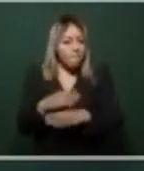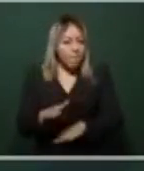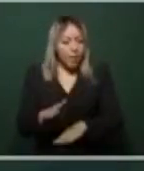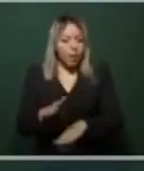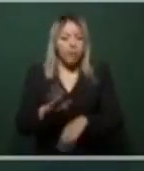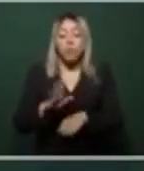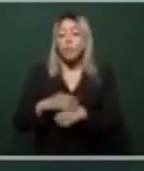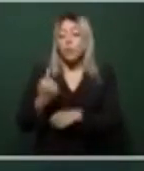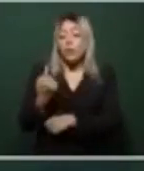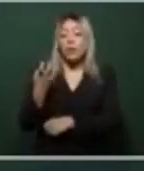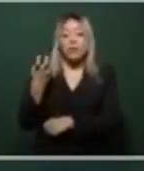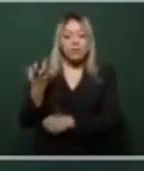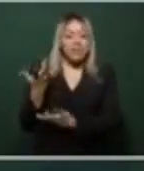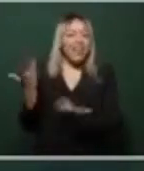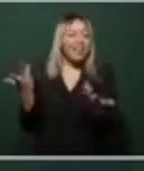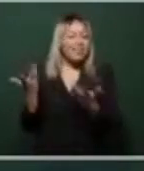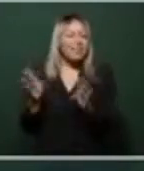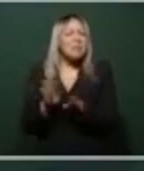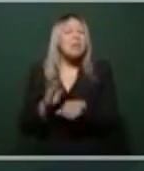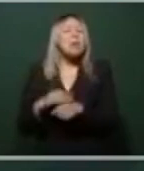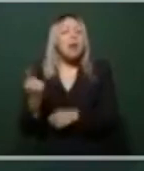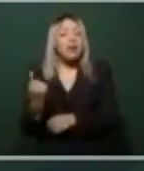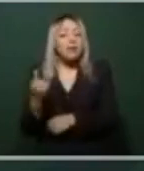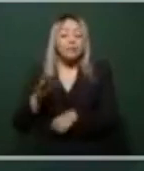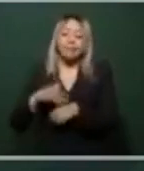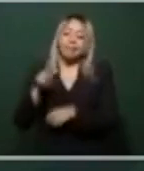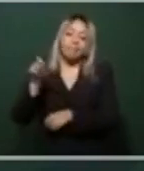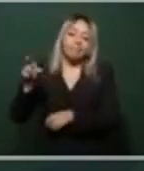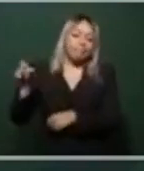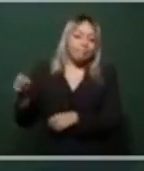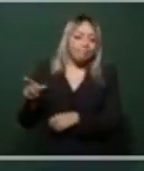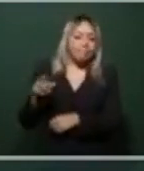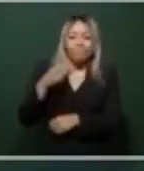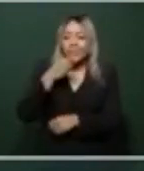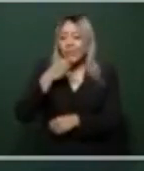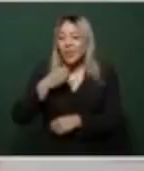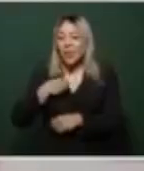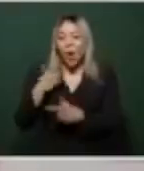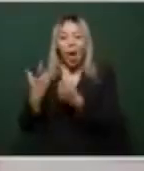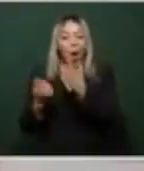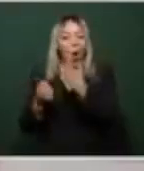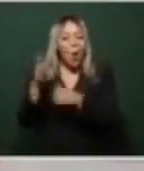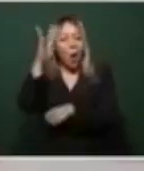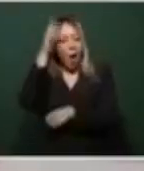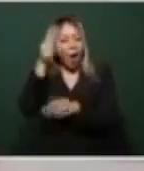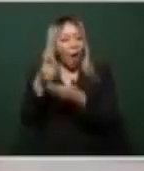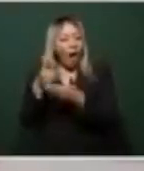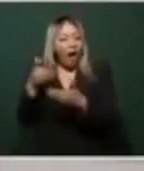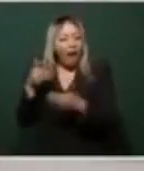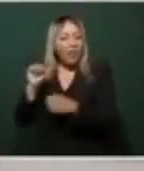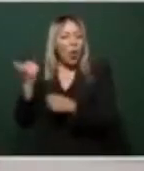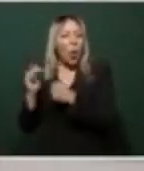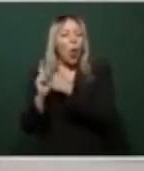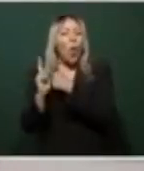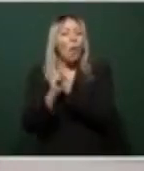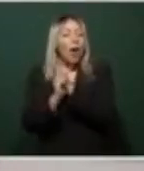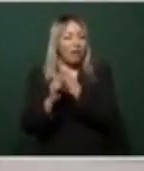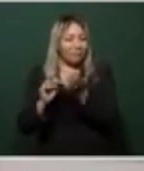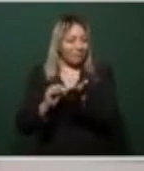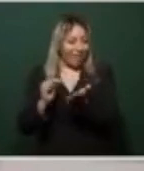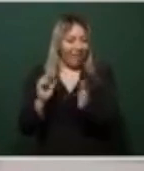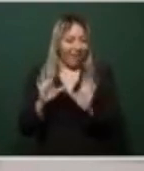¿Por qué se procede así? Porque hay convenios internacionales que tienen que ver con lavado de dinero.